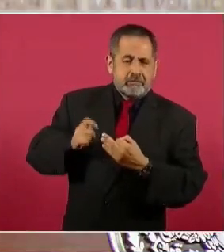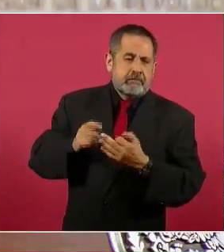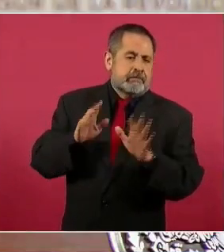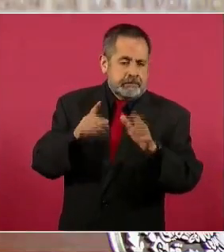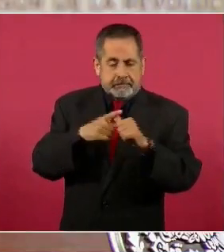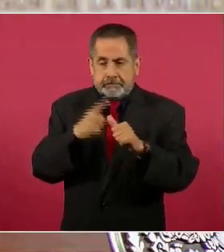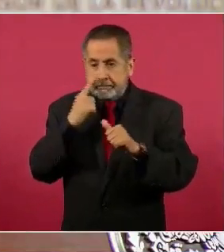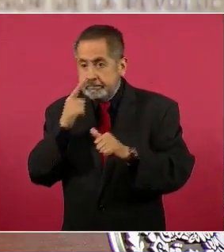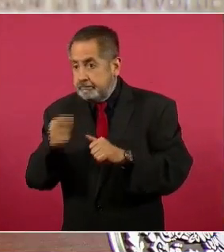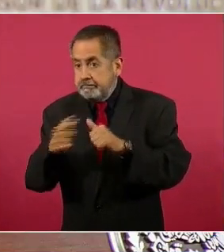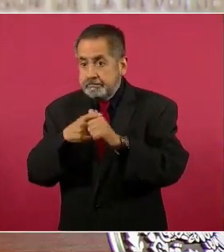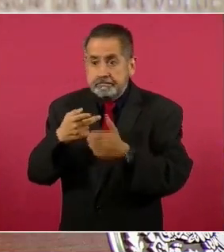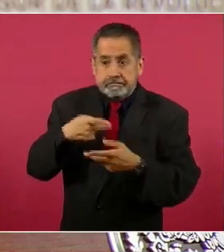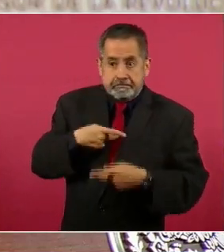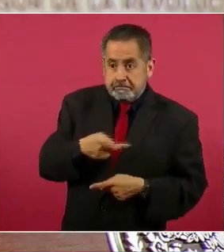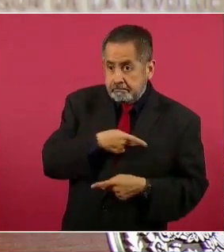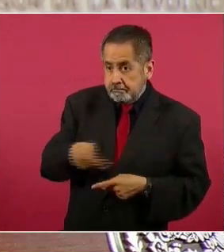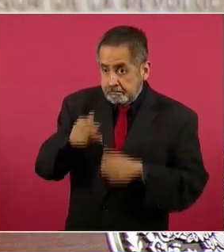a los pobres,